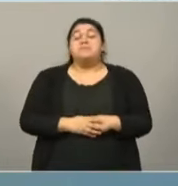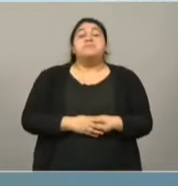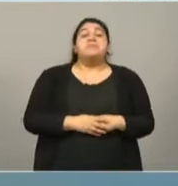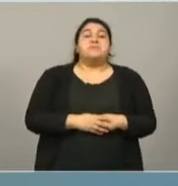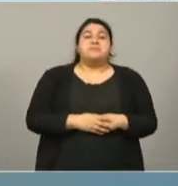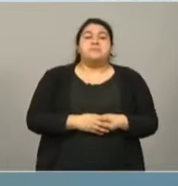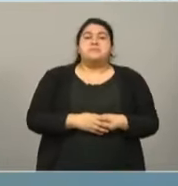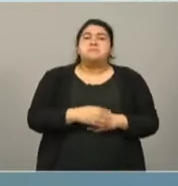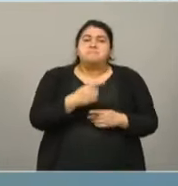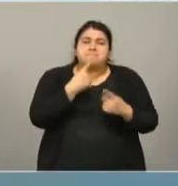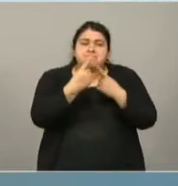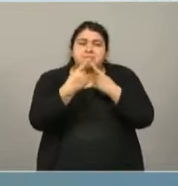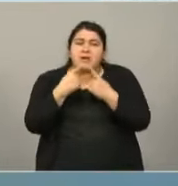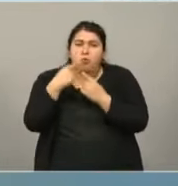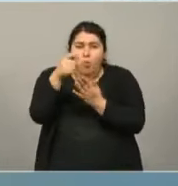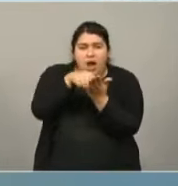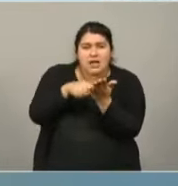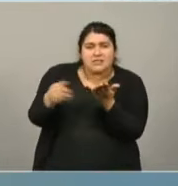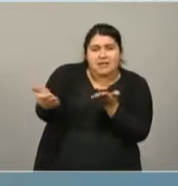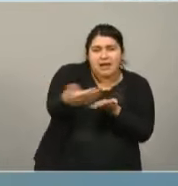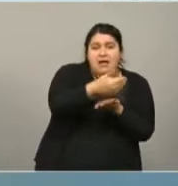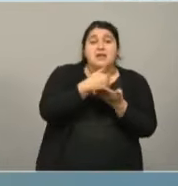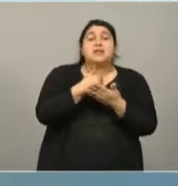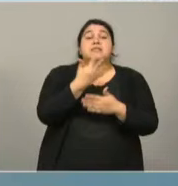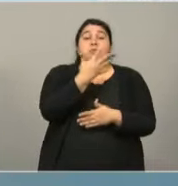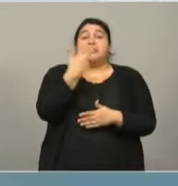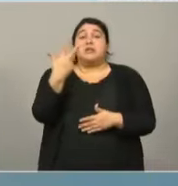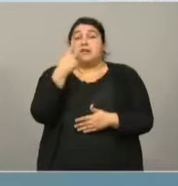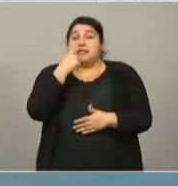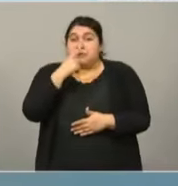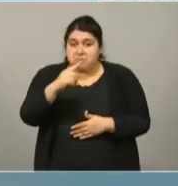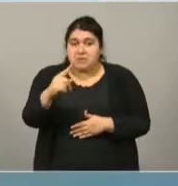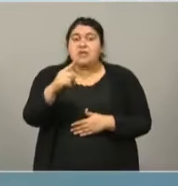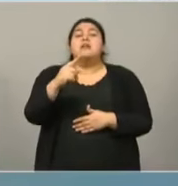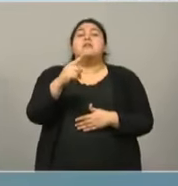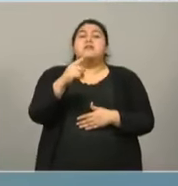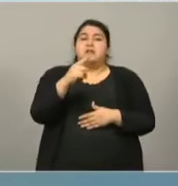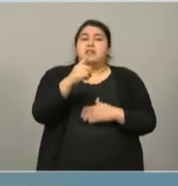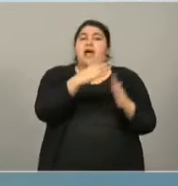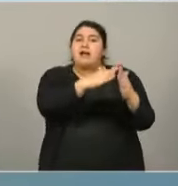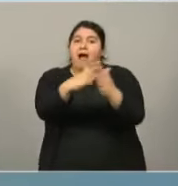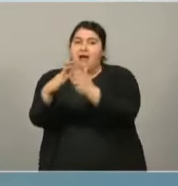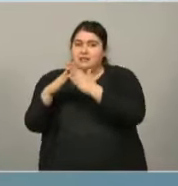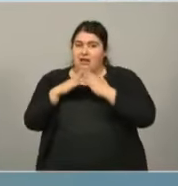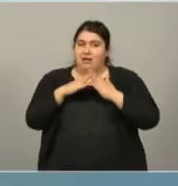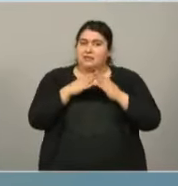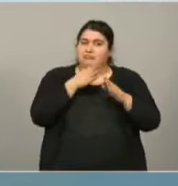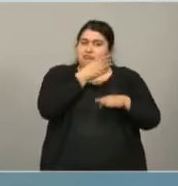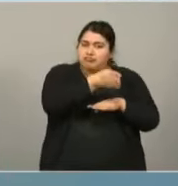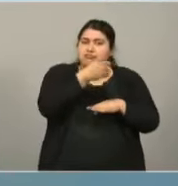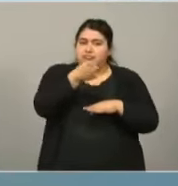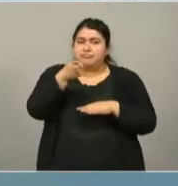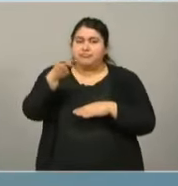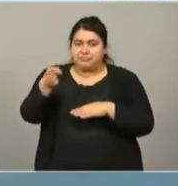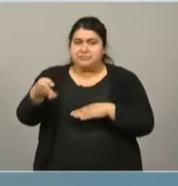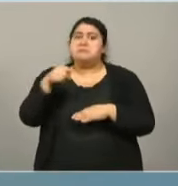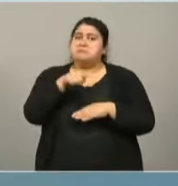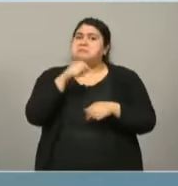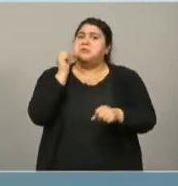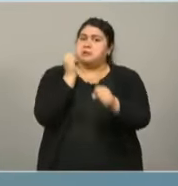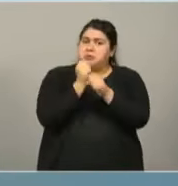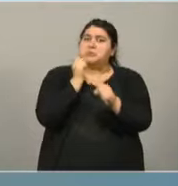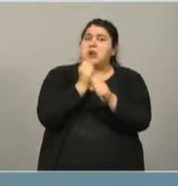realizaron encuestas en 53 835 viviendas esto es eh es un es un